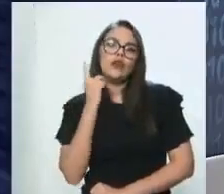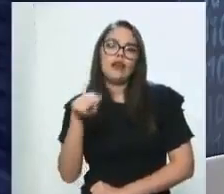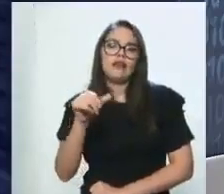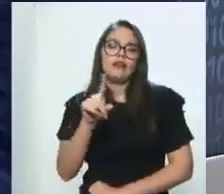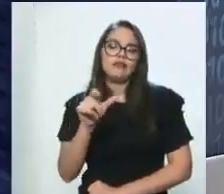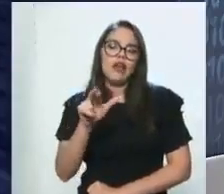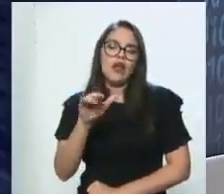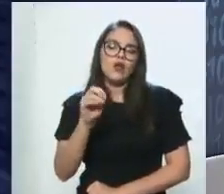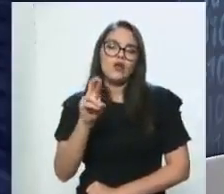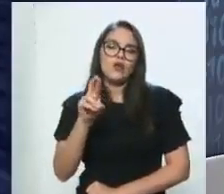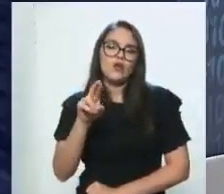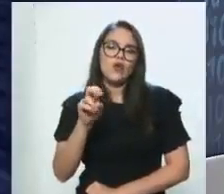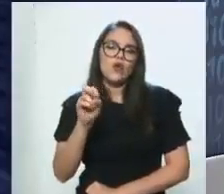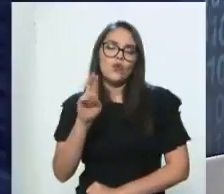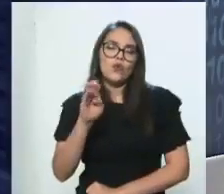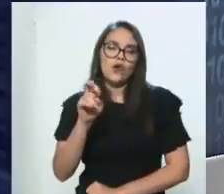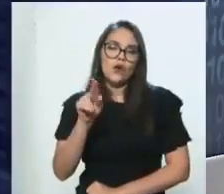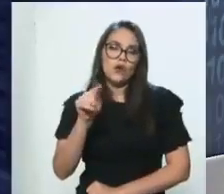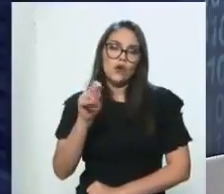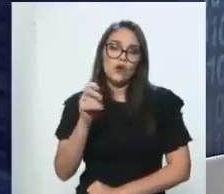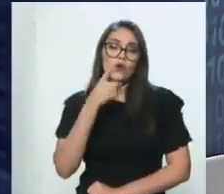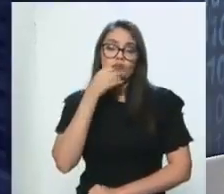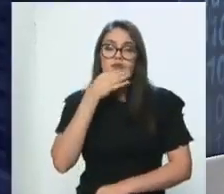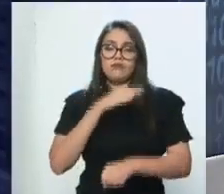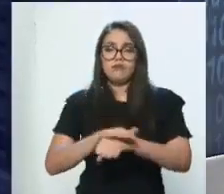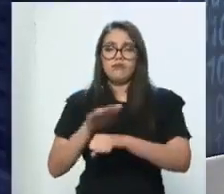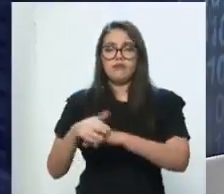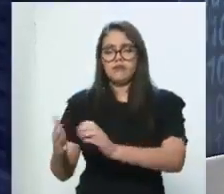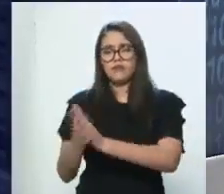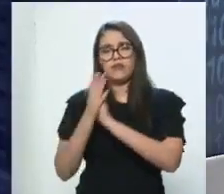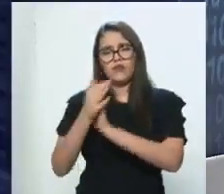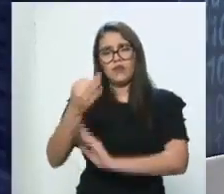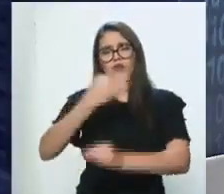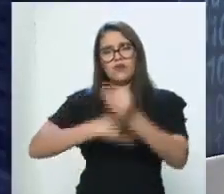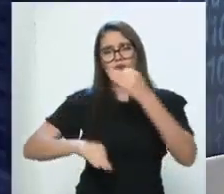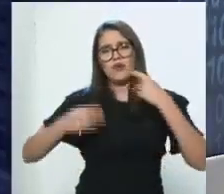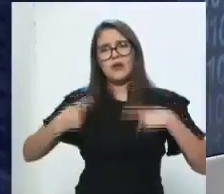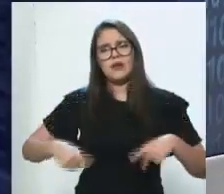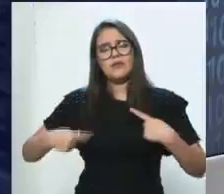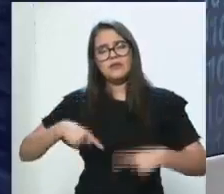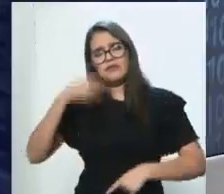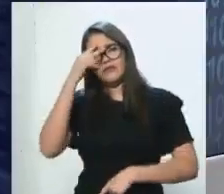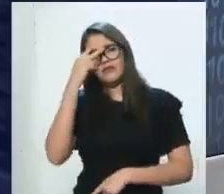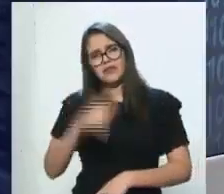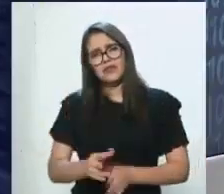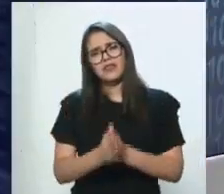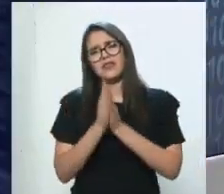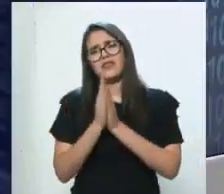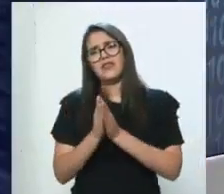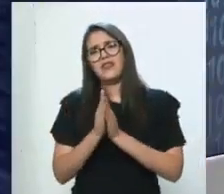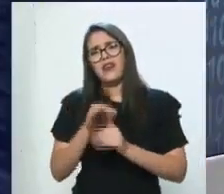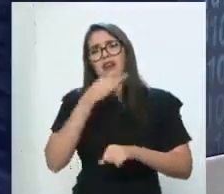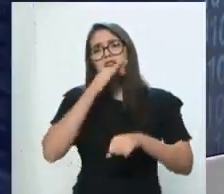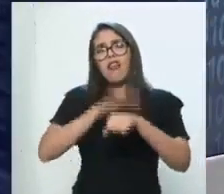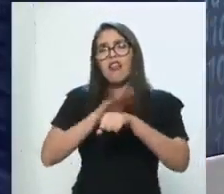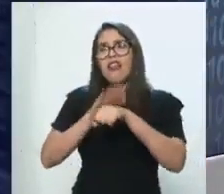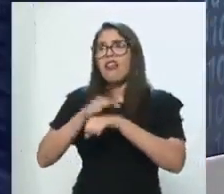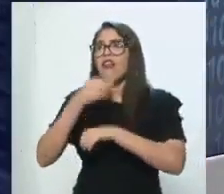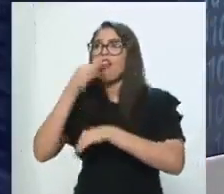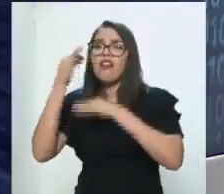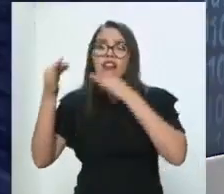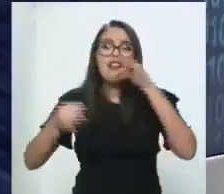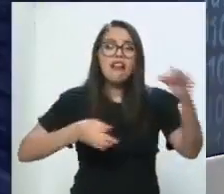Sánchez, quien hizo un llamado a la unidad y a la cordura de los mexicanos para detener de una vez por todas las campañas difamatorias,